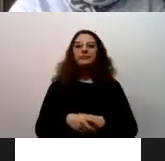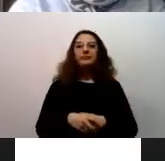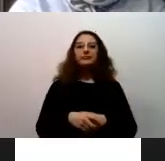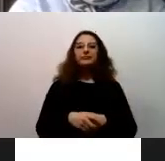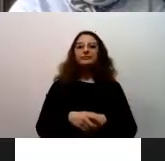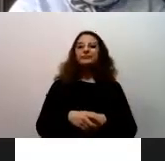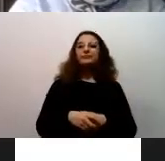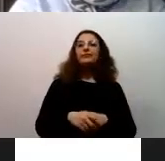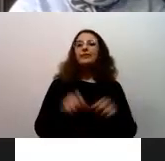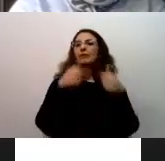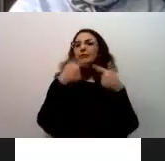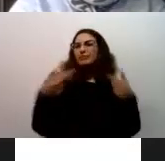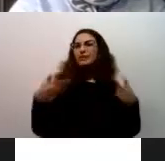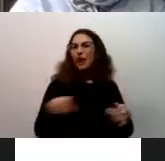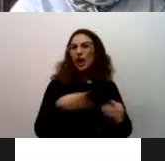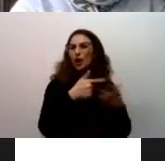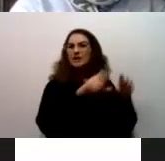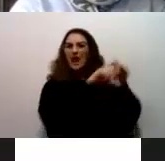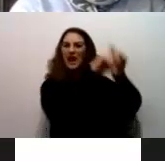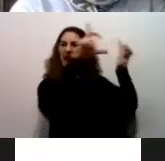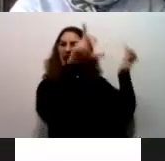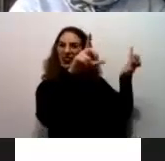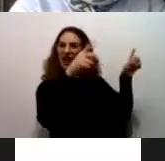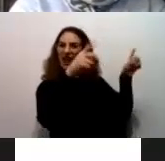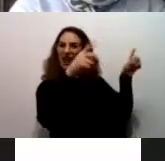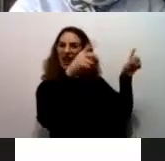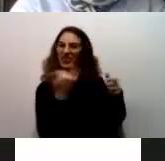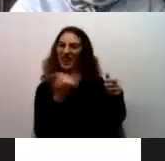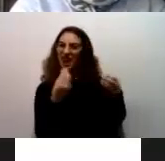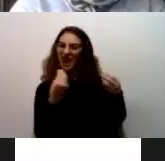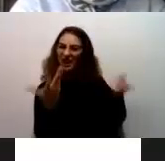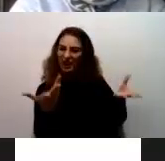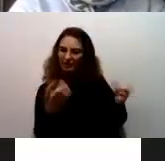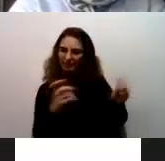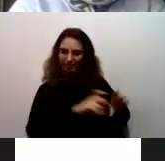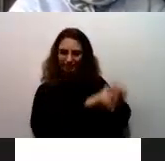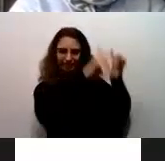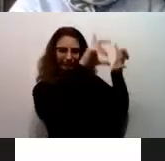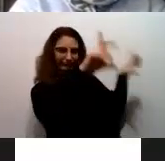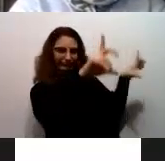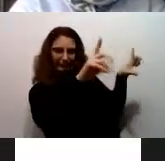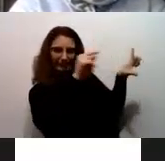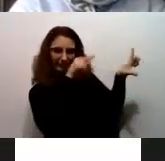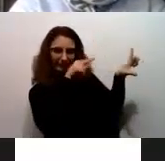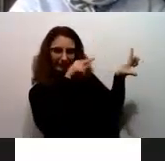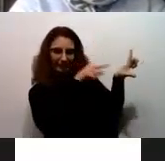Elementos de un cartel. Pictograma. La gráfica asociada a la señalética está dada en casos donde